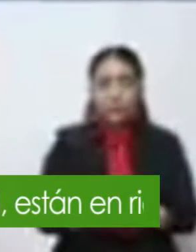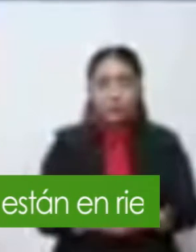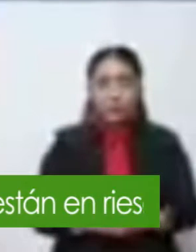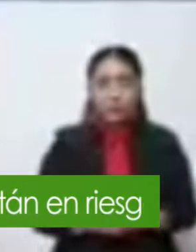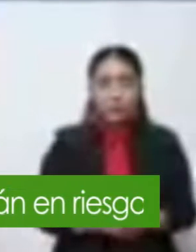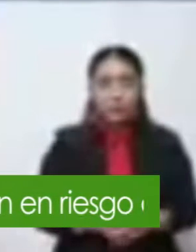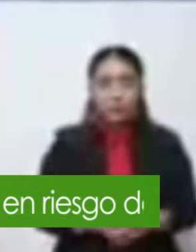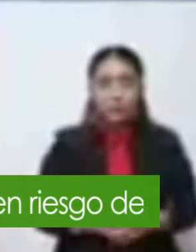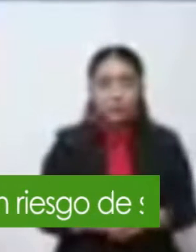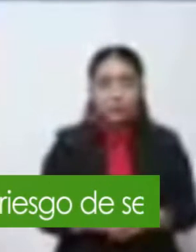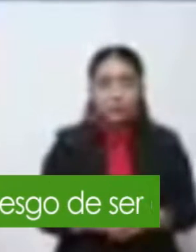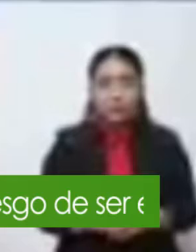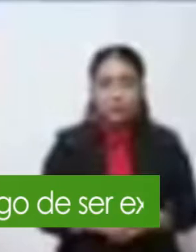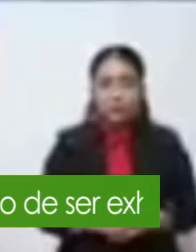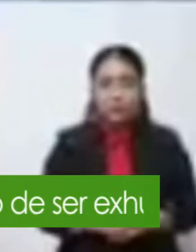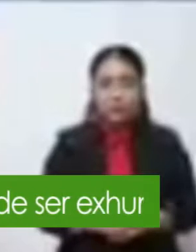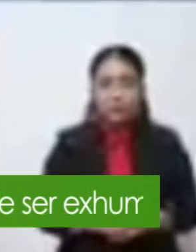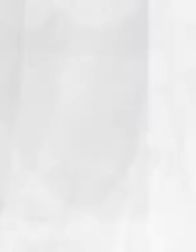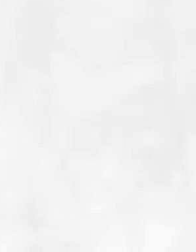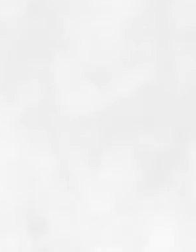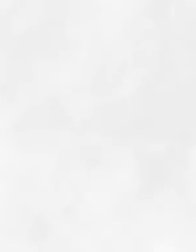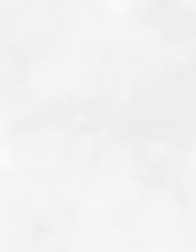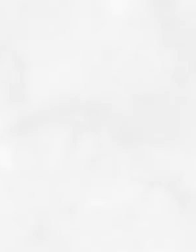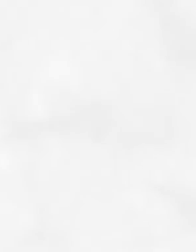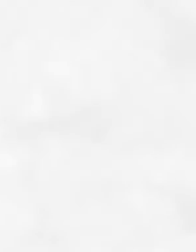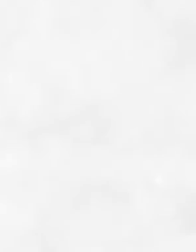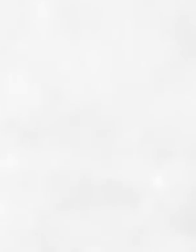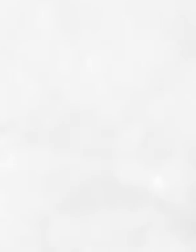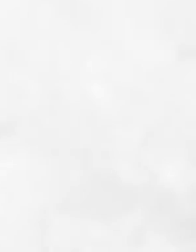maltrato laboral y despido injustificado.